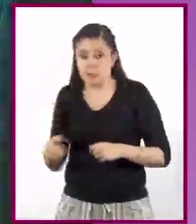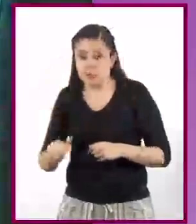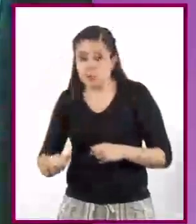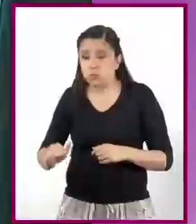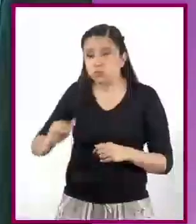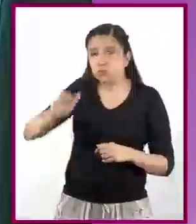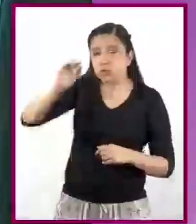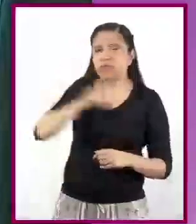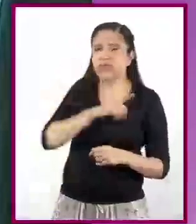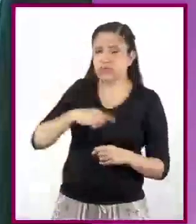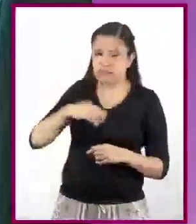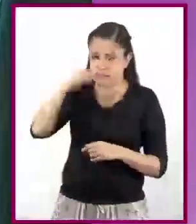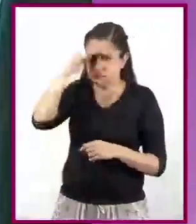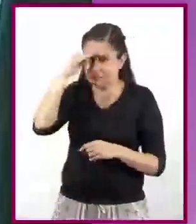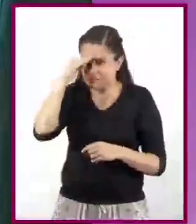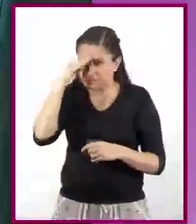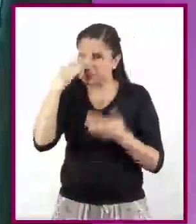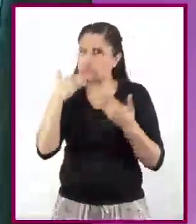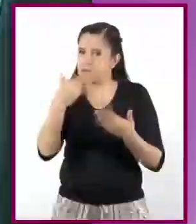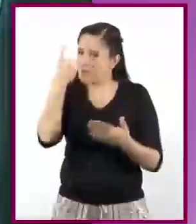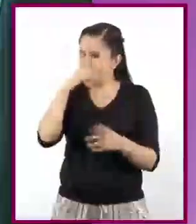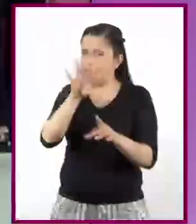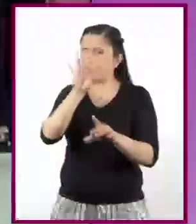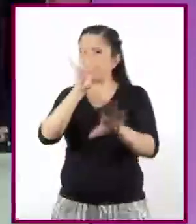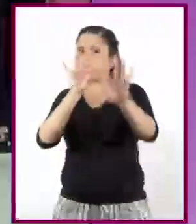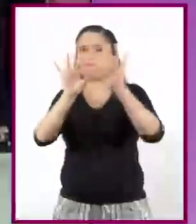de tener ese criterio para saber elegir.